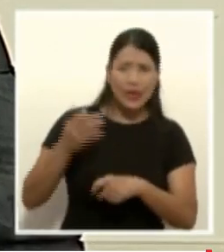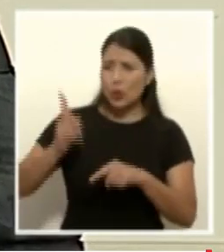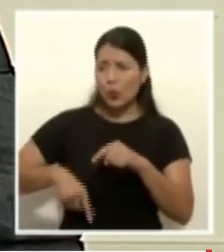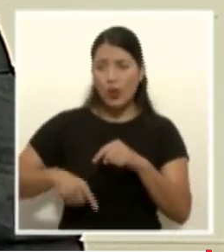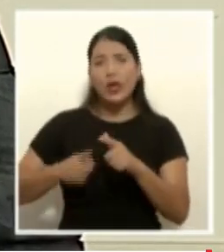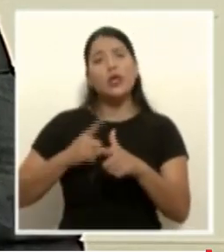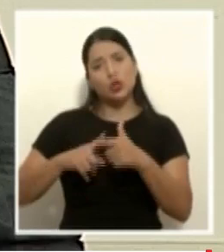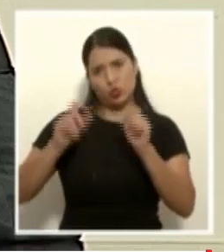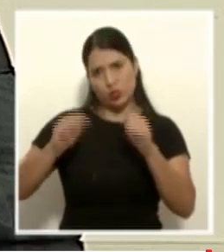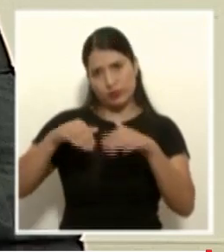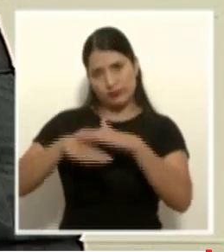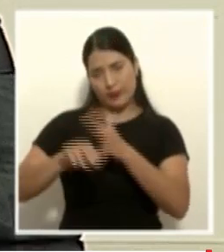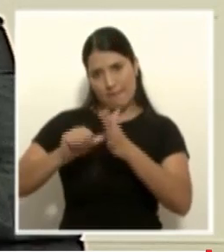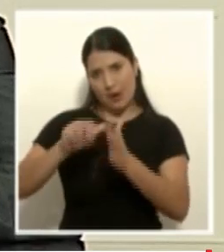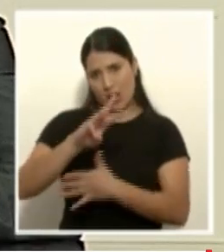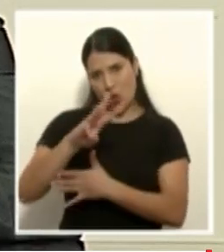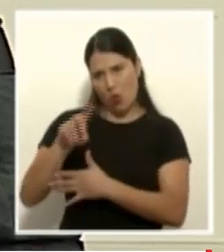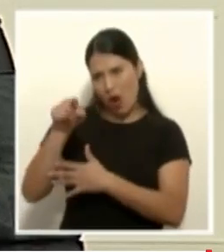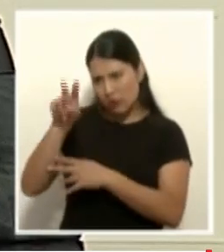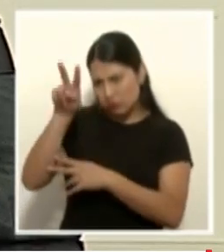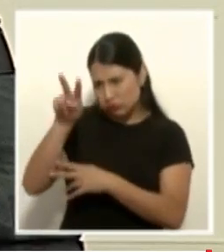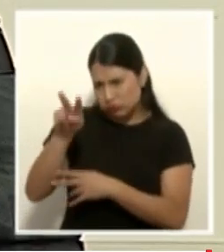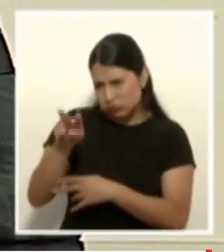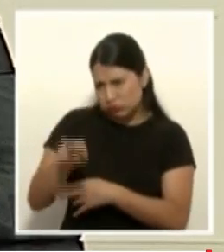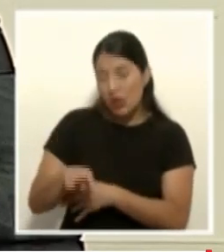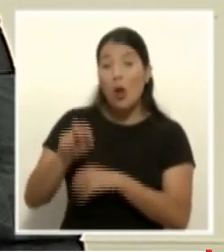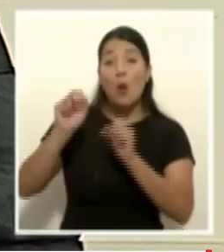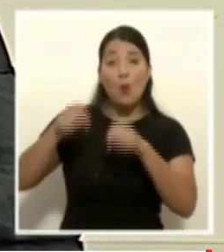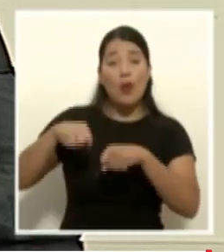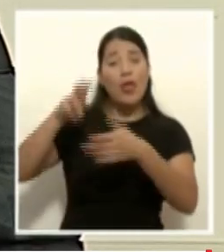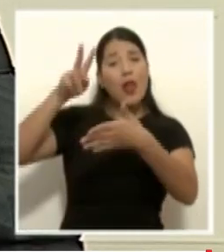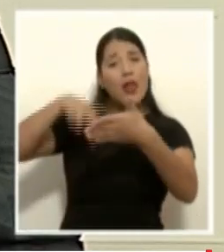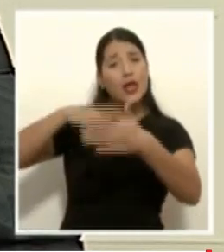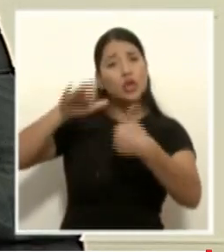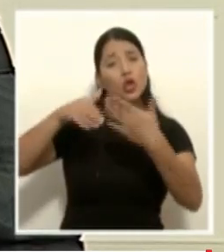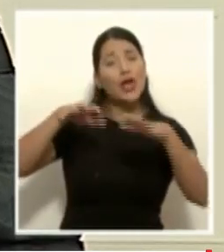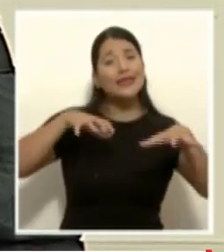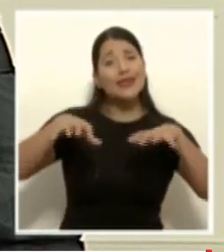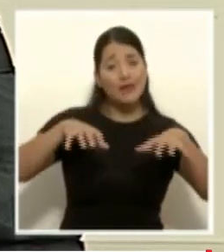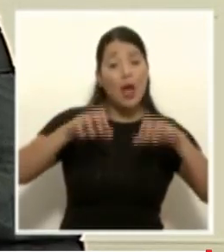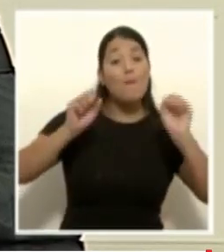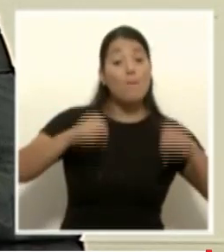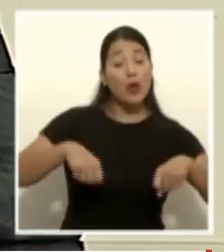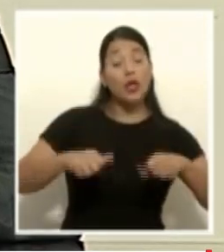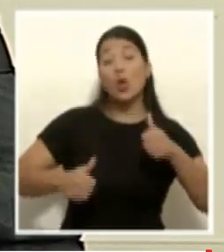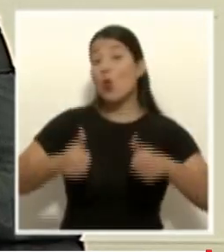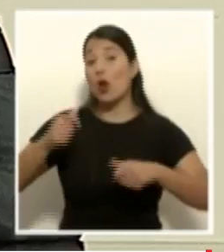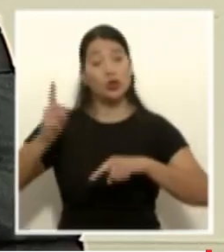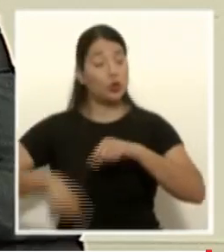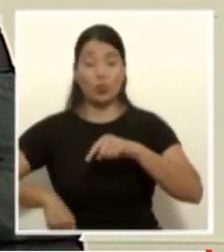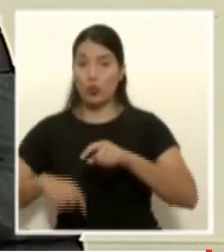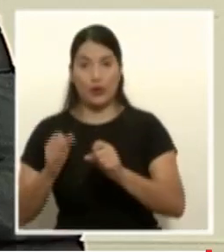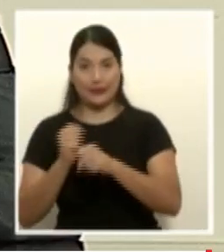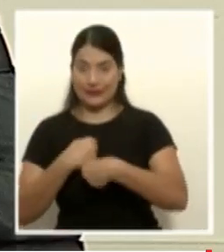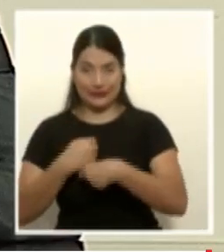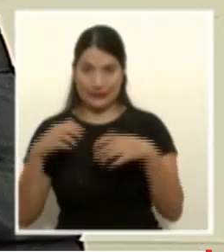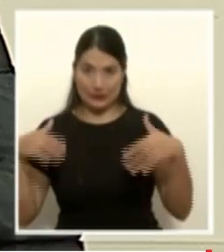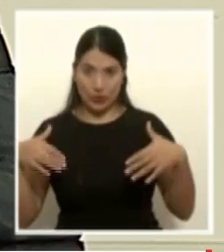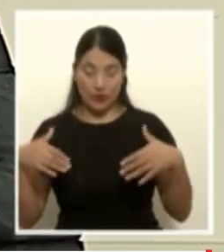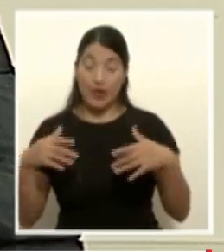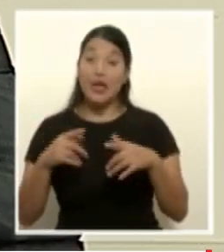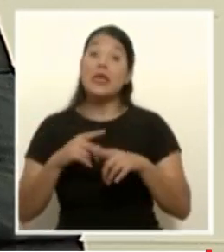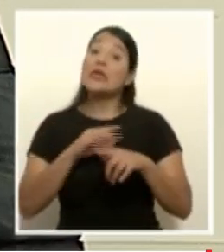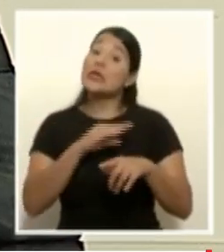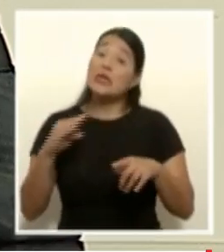y pueden enterarse de primera mano leyendo todas las actividades que se pueden y cuáles no se pueden hacer y que, como indicaba, están en análisis,